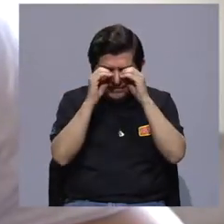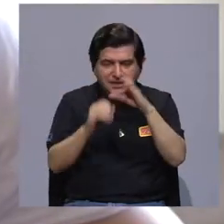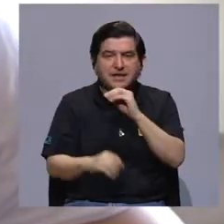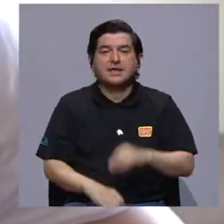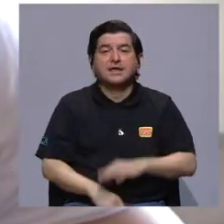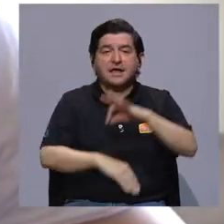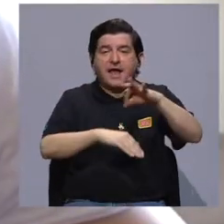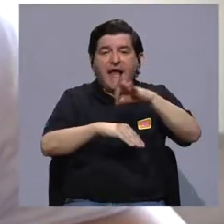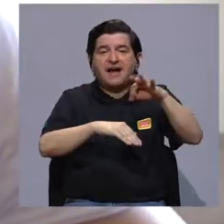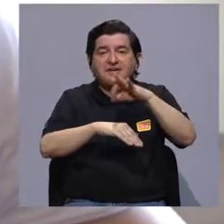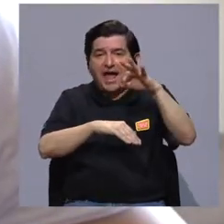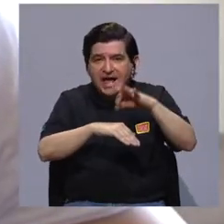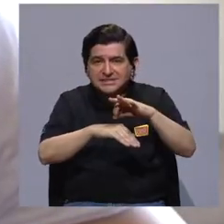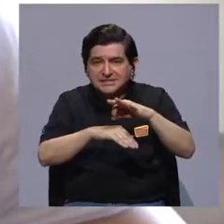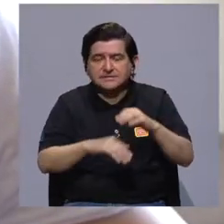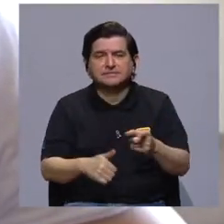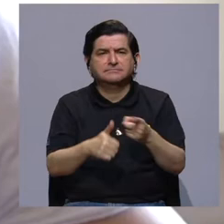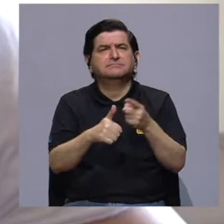abejas,